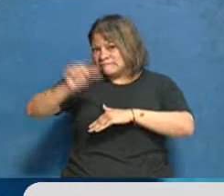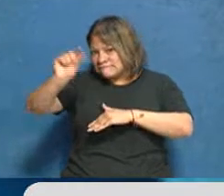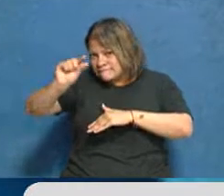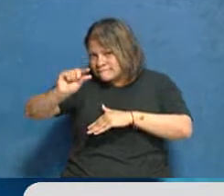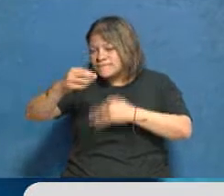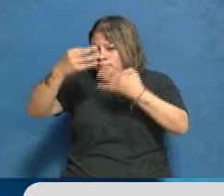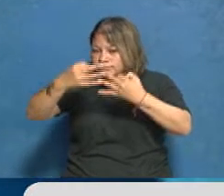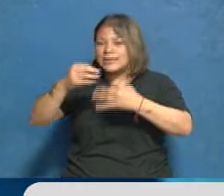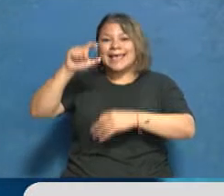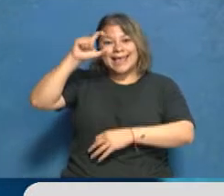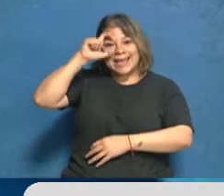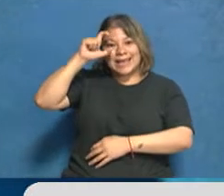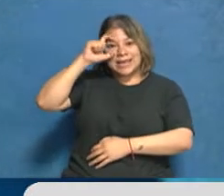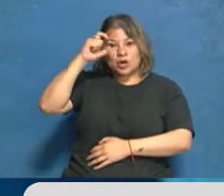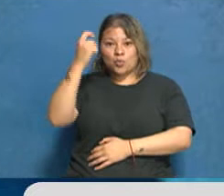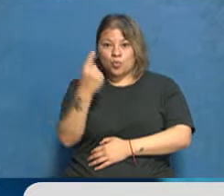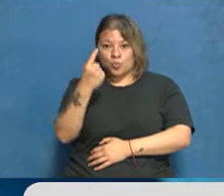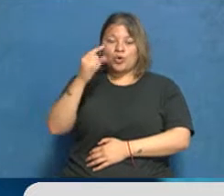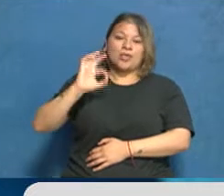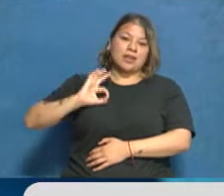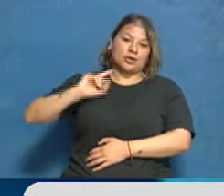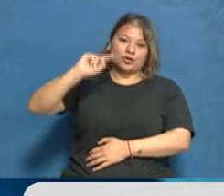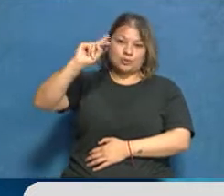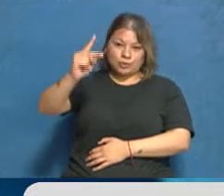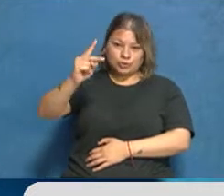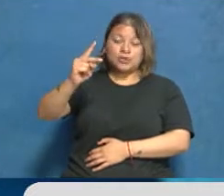del 1 de enero del próximo año,